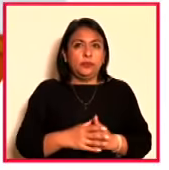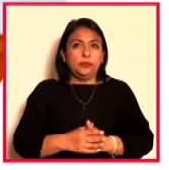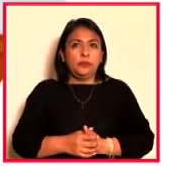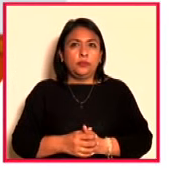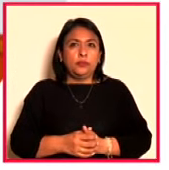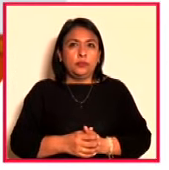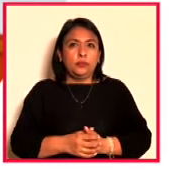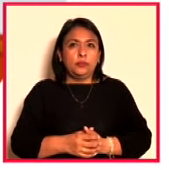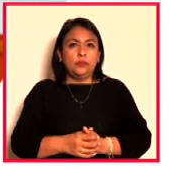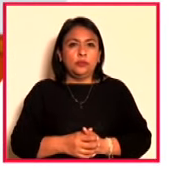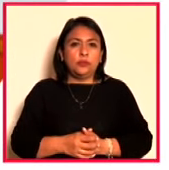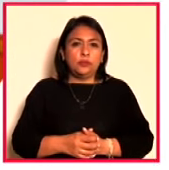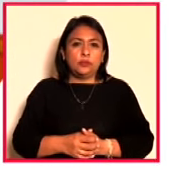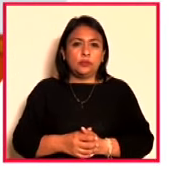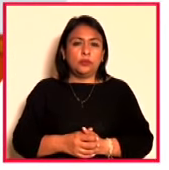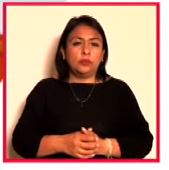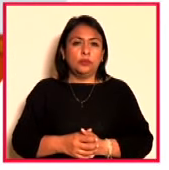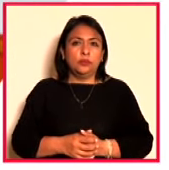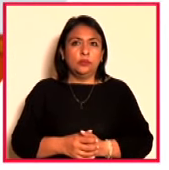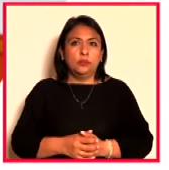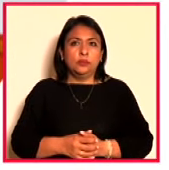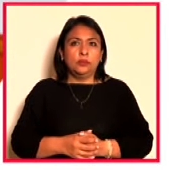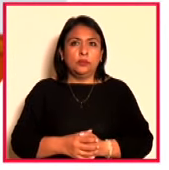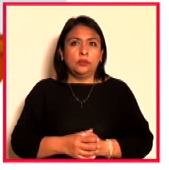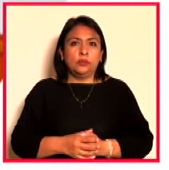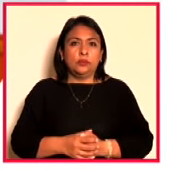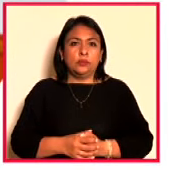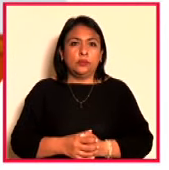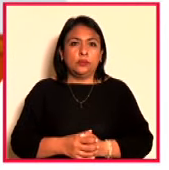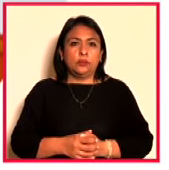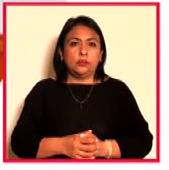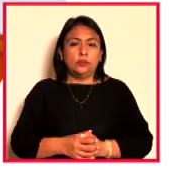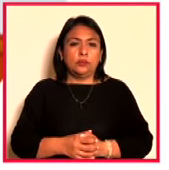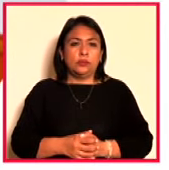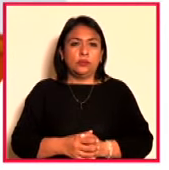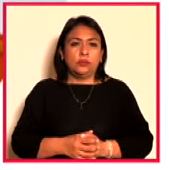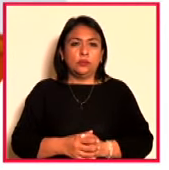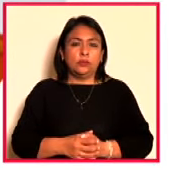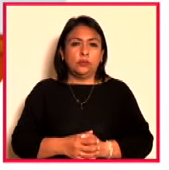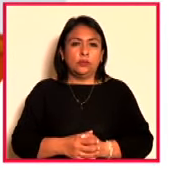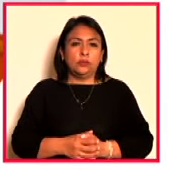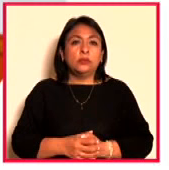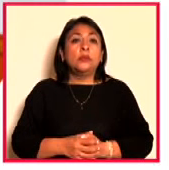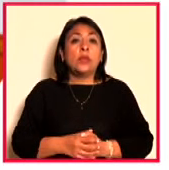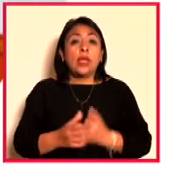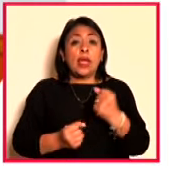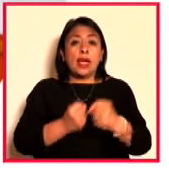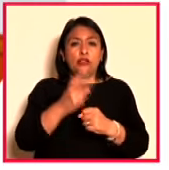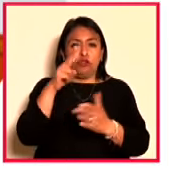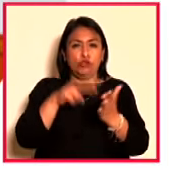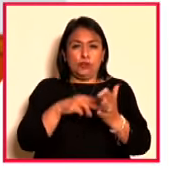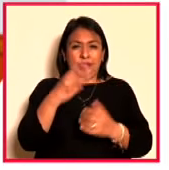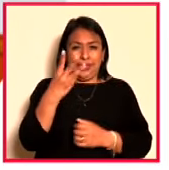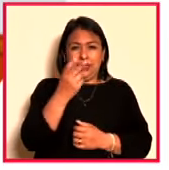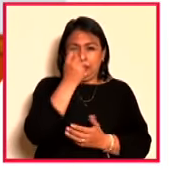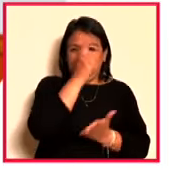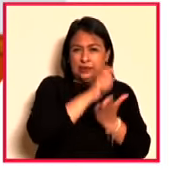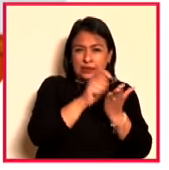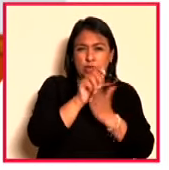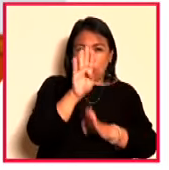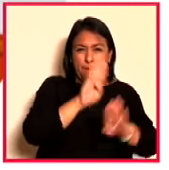En En 2003, el escritor y biólogo marino